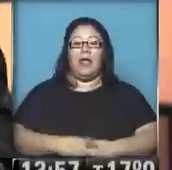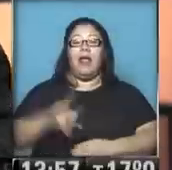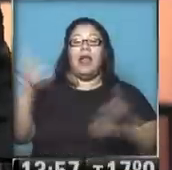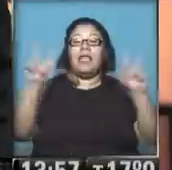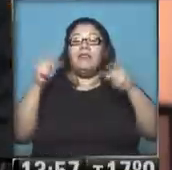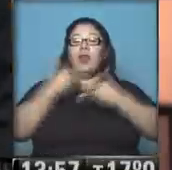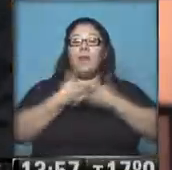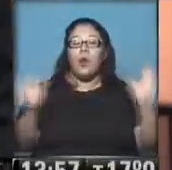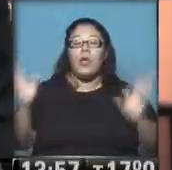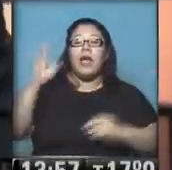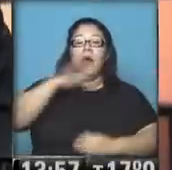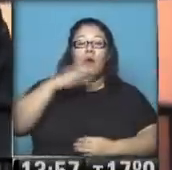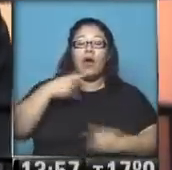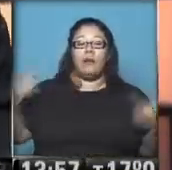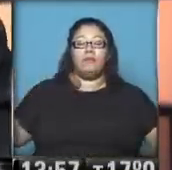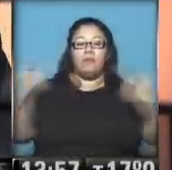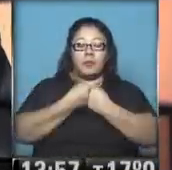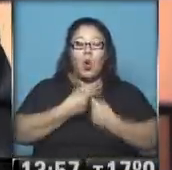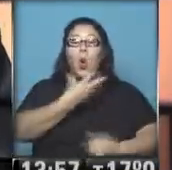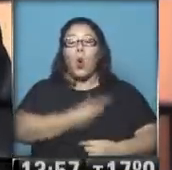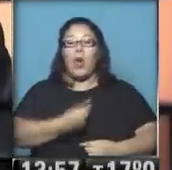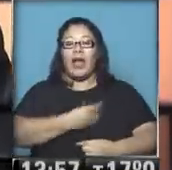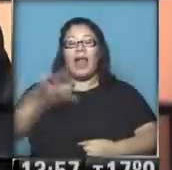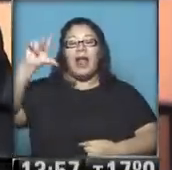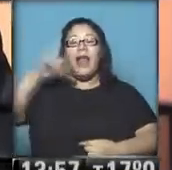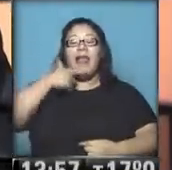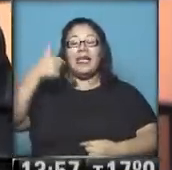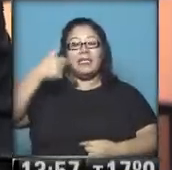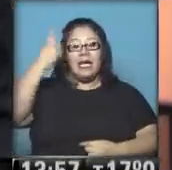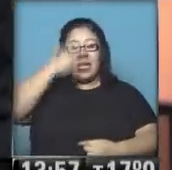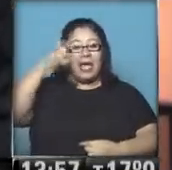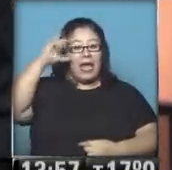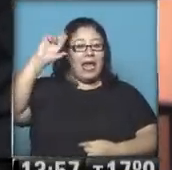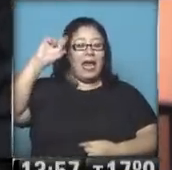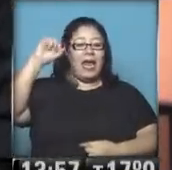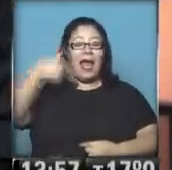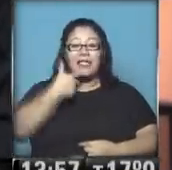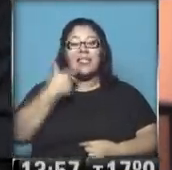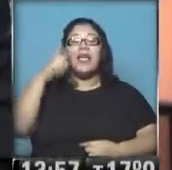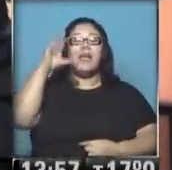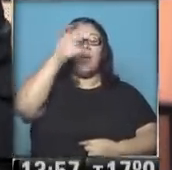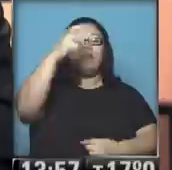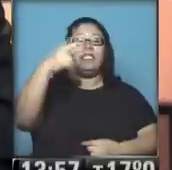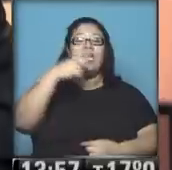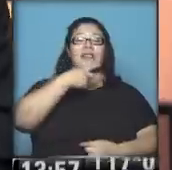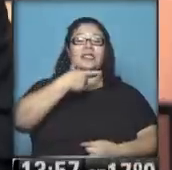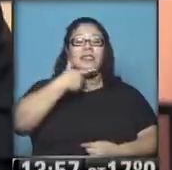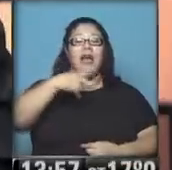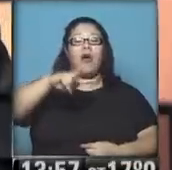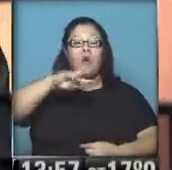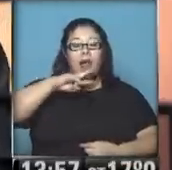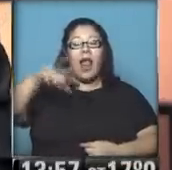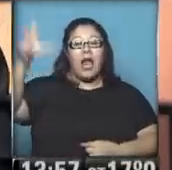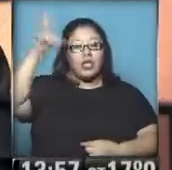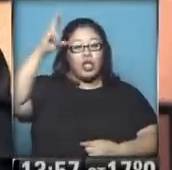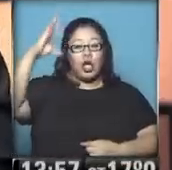Boca va a estar enfrentando a Huracán Las Heras de Mendoza en San Juan por la Copa Argentina, 20 horas,